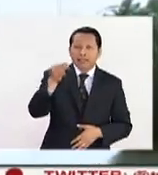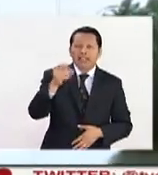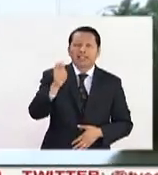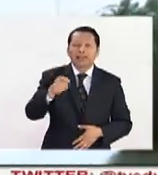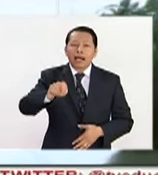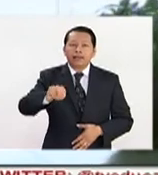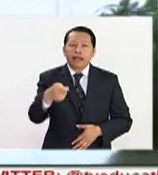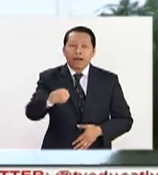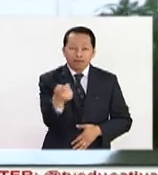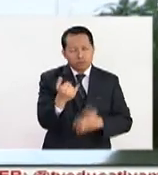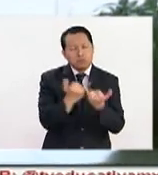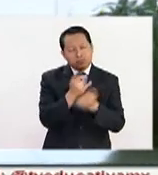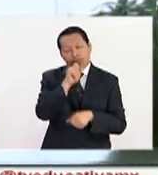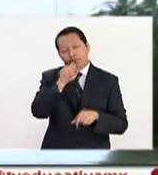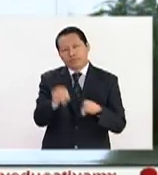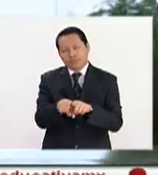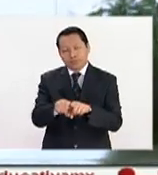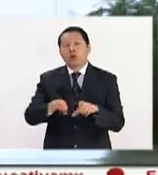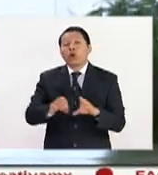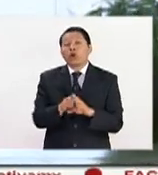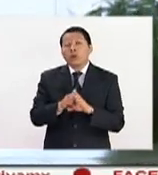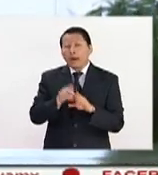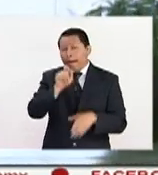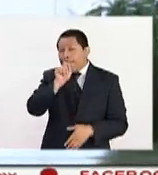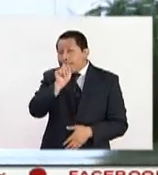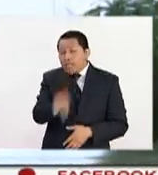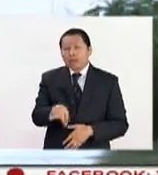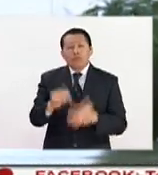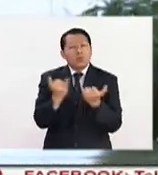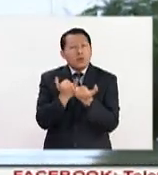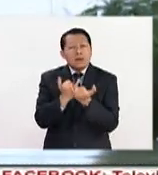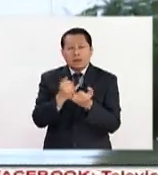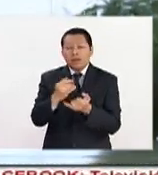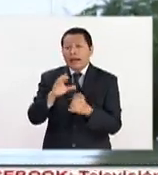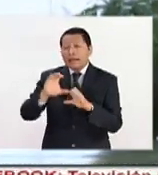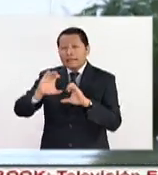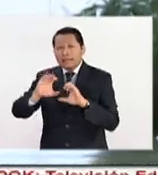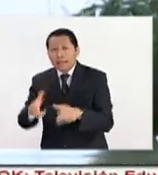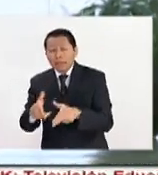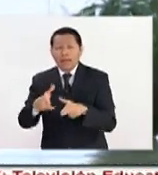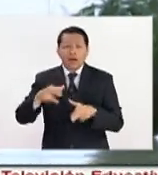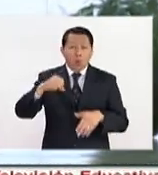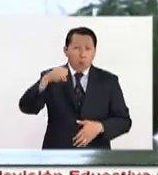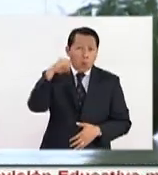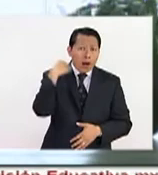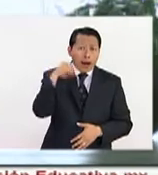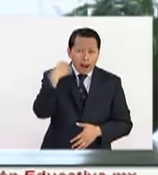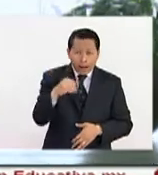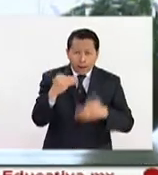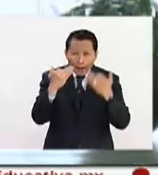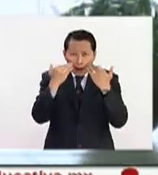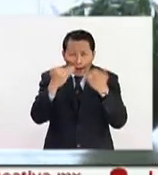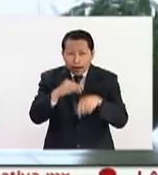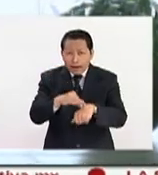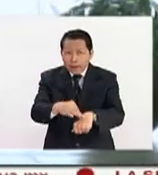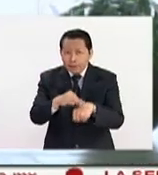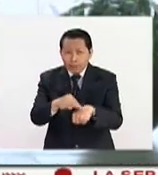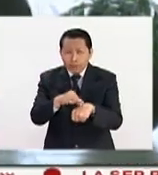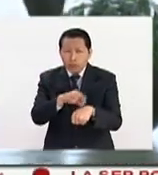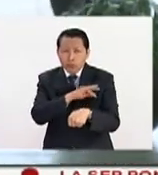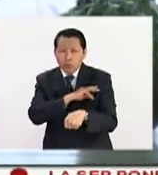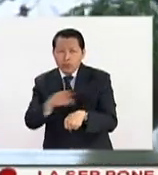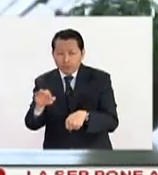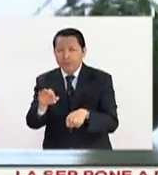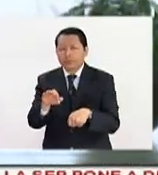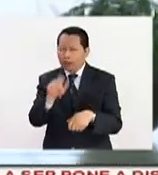mismo. Va a suceder exactamente lo mismo. Los ejemplos de Chiapas y de Oaxaca están a la vista. Y